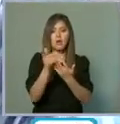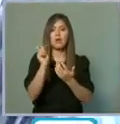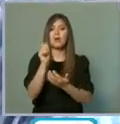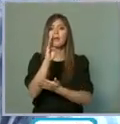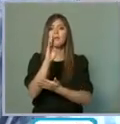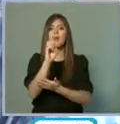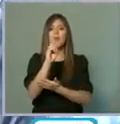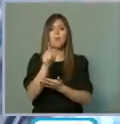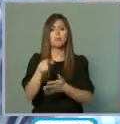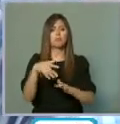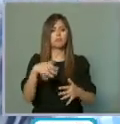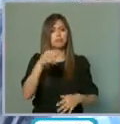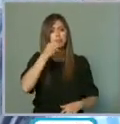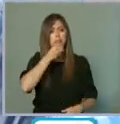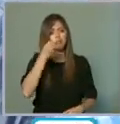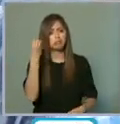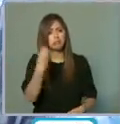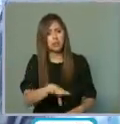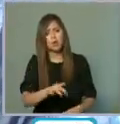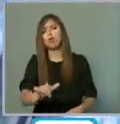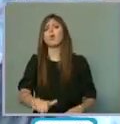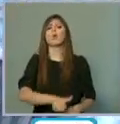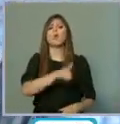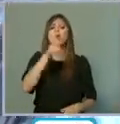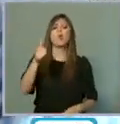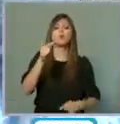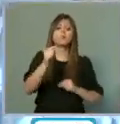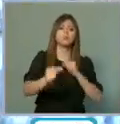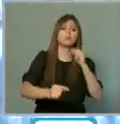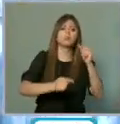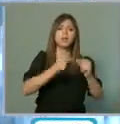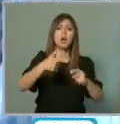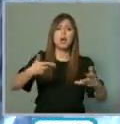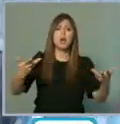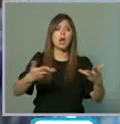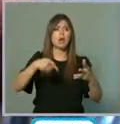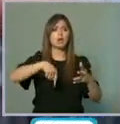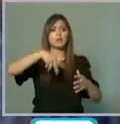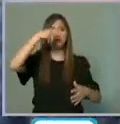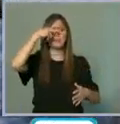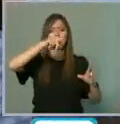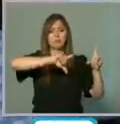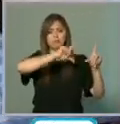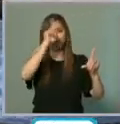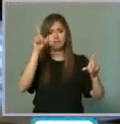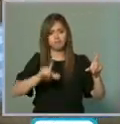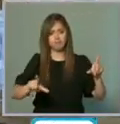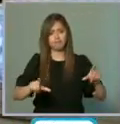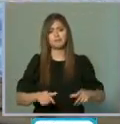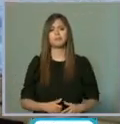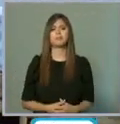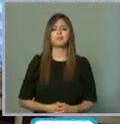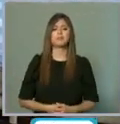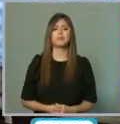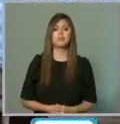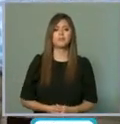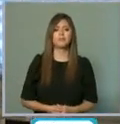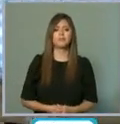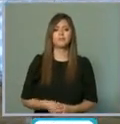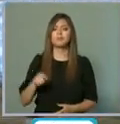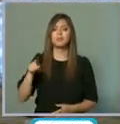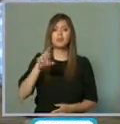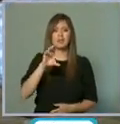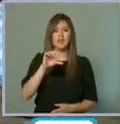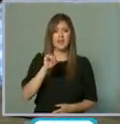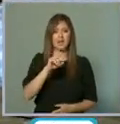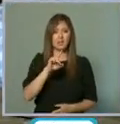que son una maravilla, como mucha cestería que se hace en la República Mexicana. Sí, generalmente pues el carrizo que